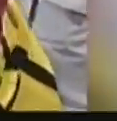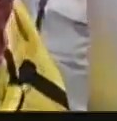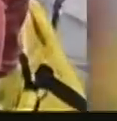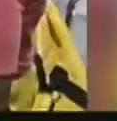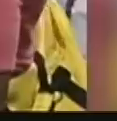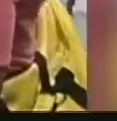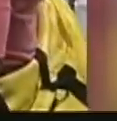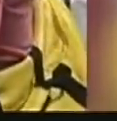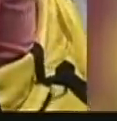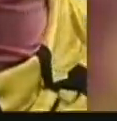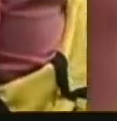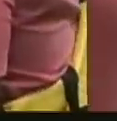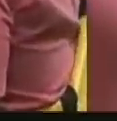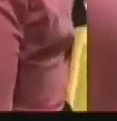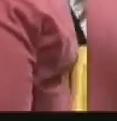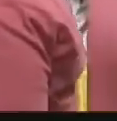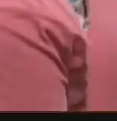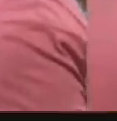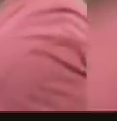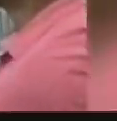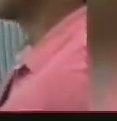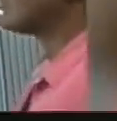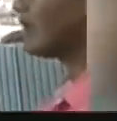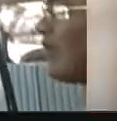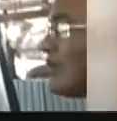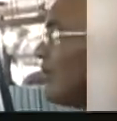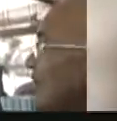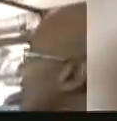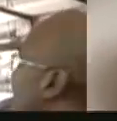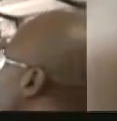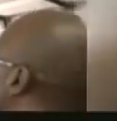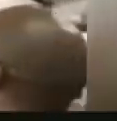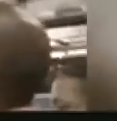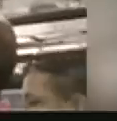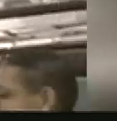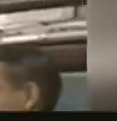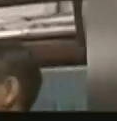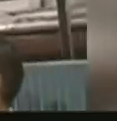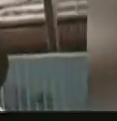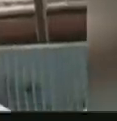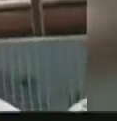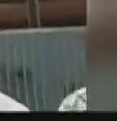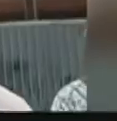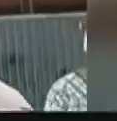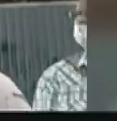Iba a imaginarlo, 257, ¿no? Que busque trabajo en la ruta 421.